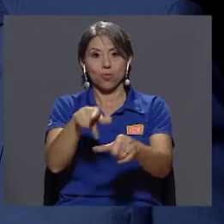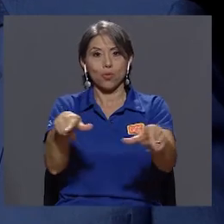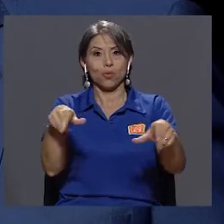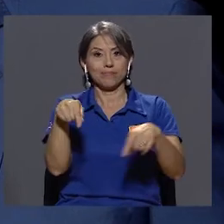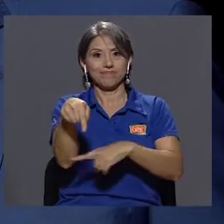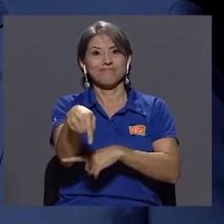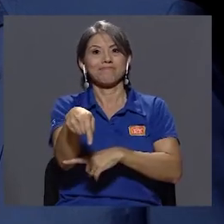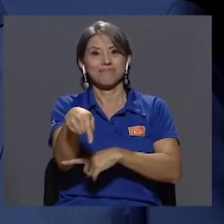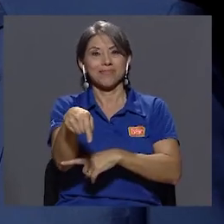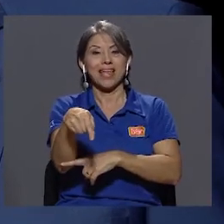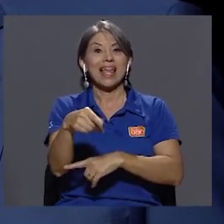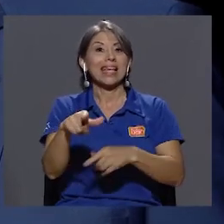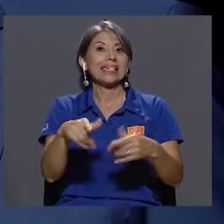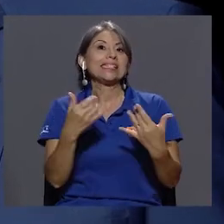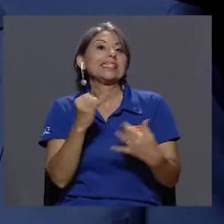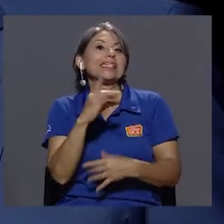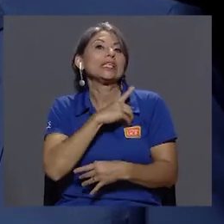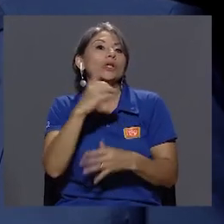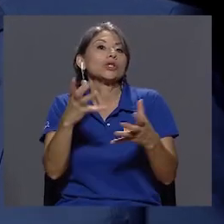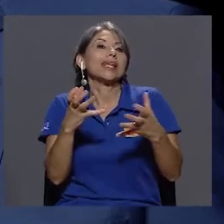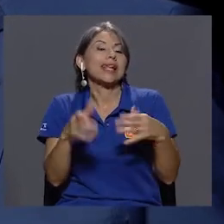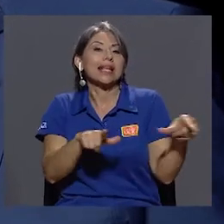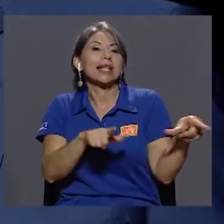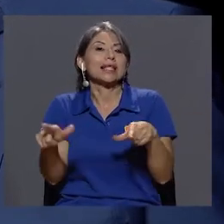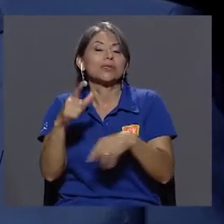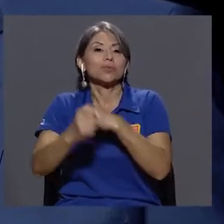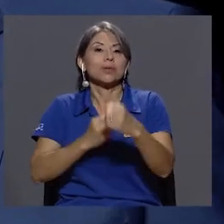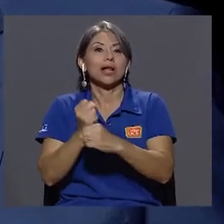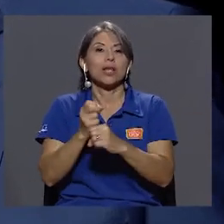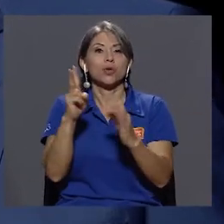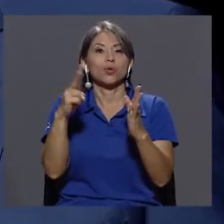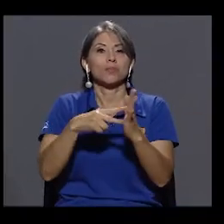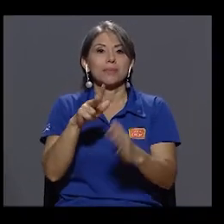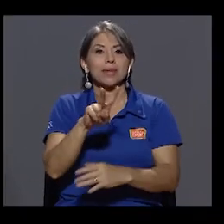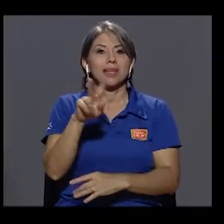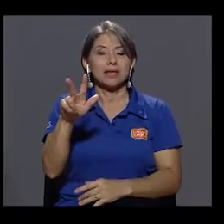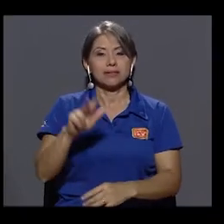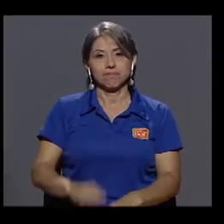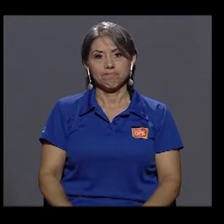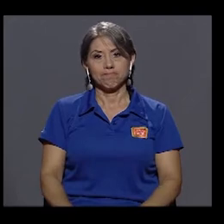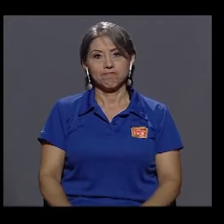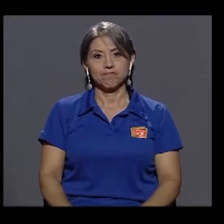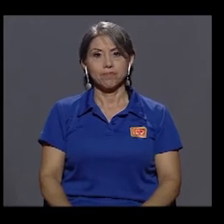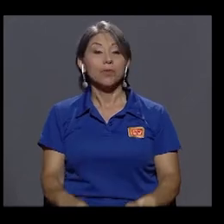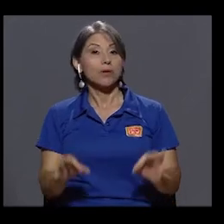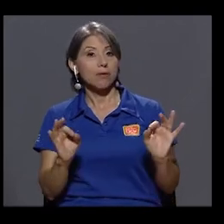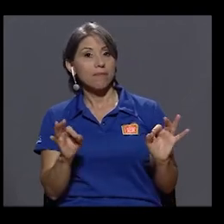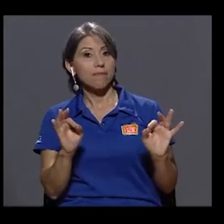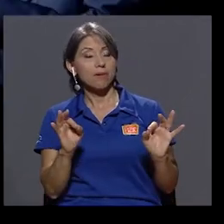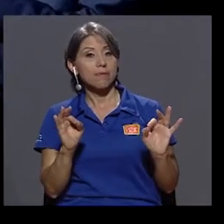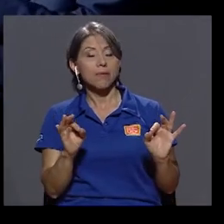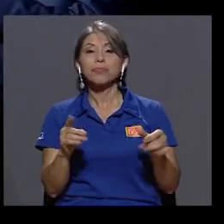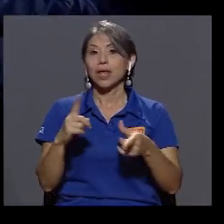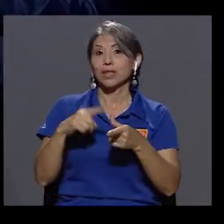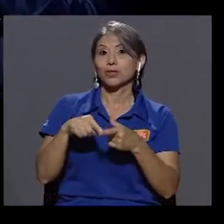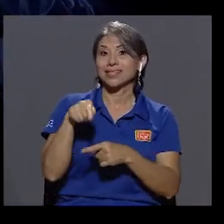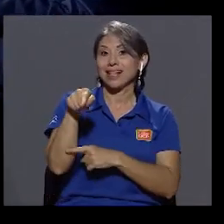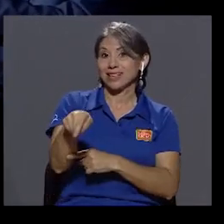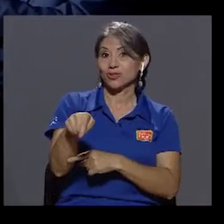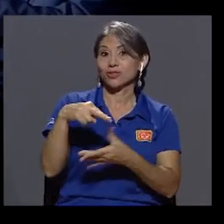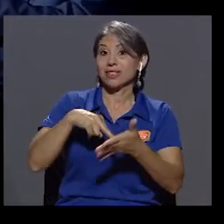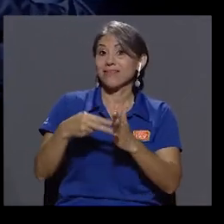y estará listo si ellos quieren en el año 2023 entonces eso no va nos va a poner